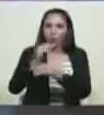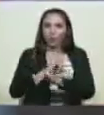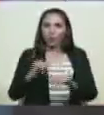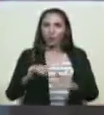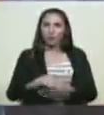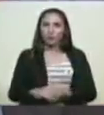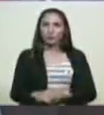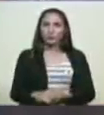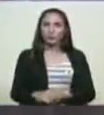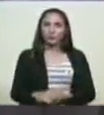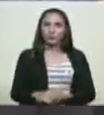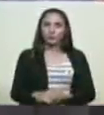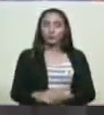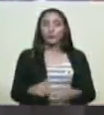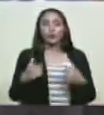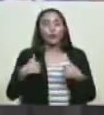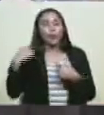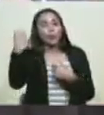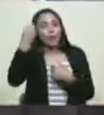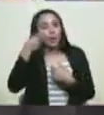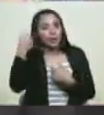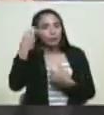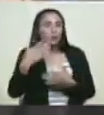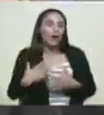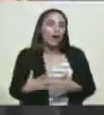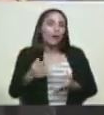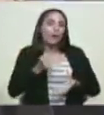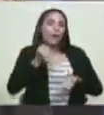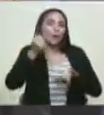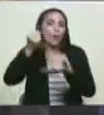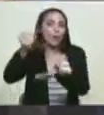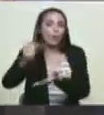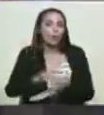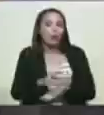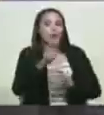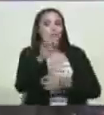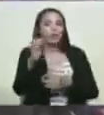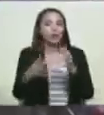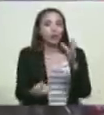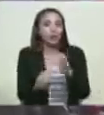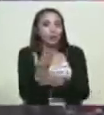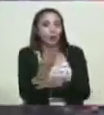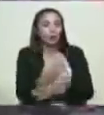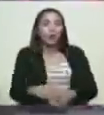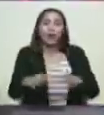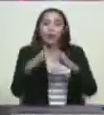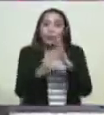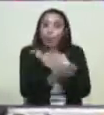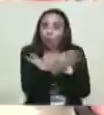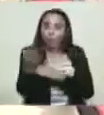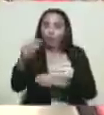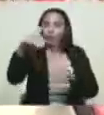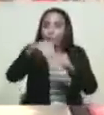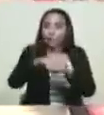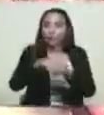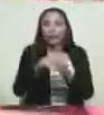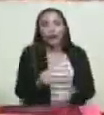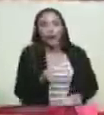Yo estoy pensando en un premio para el 20 de mayo a todos los que vayan a votar.